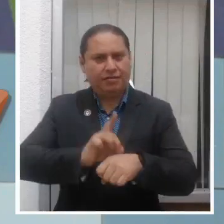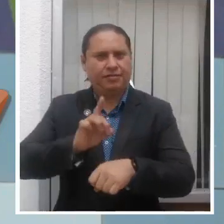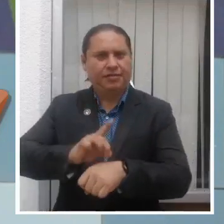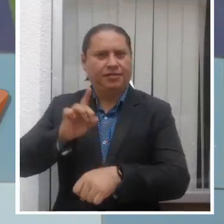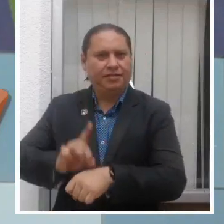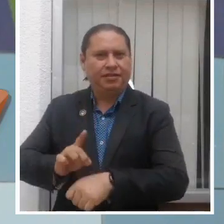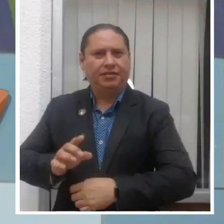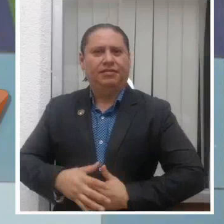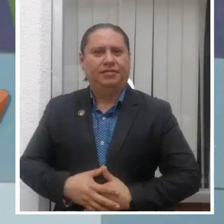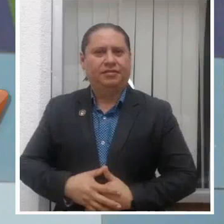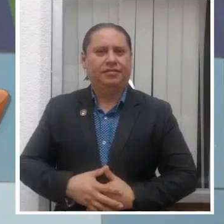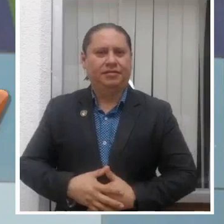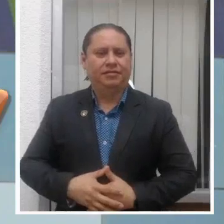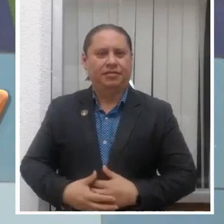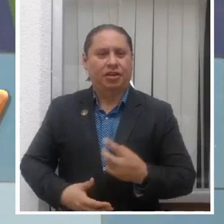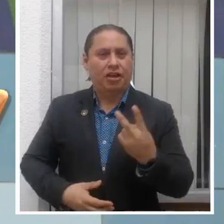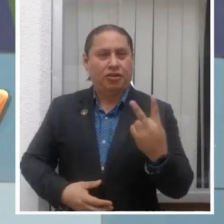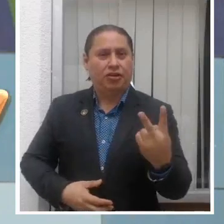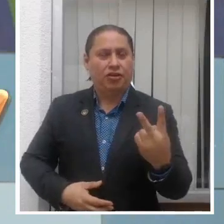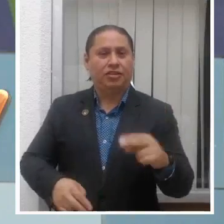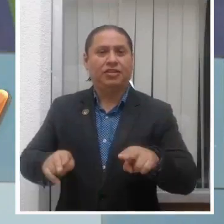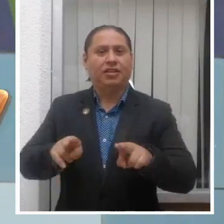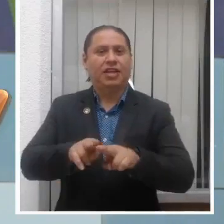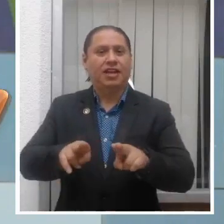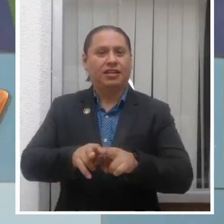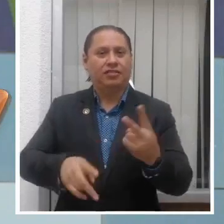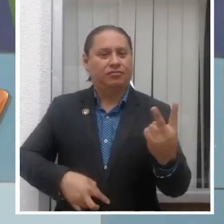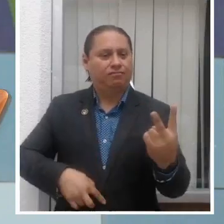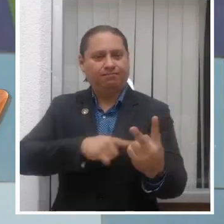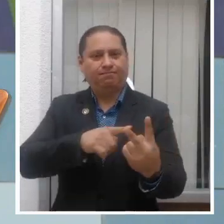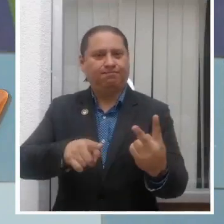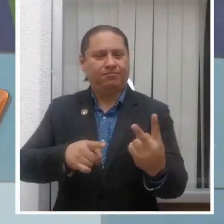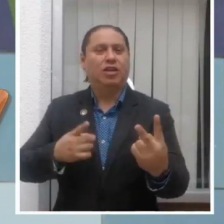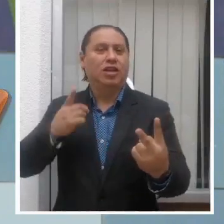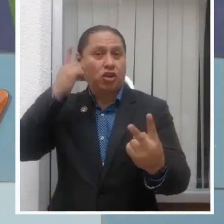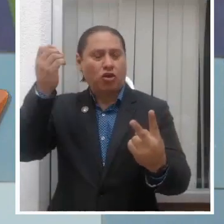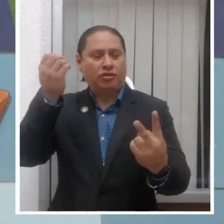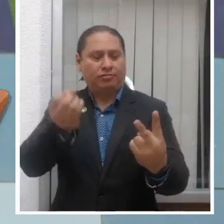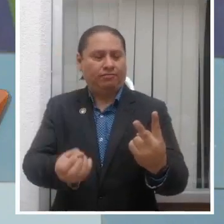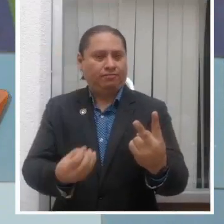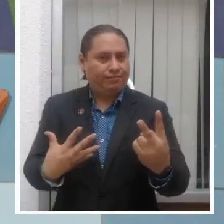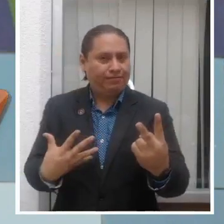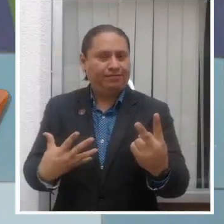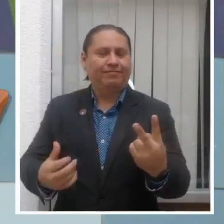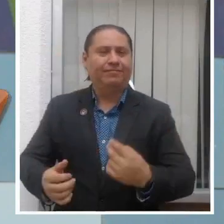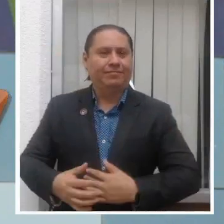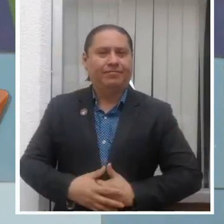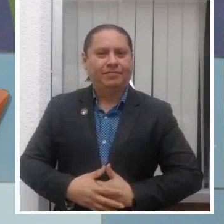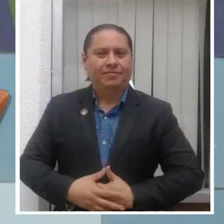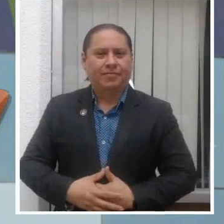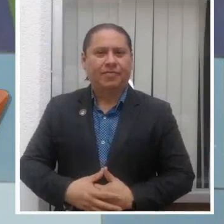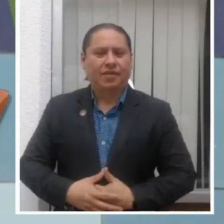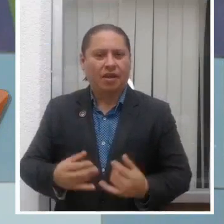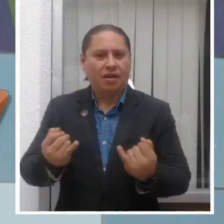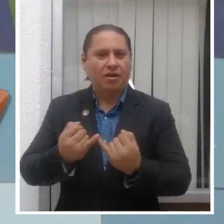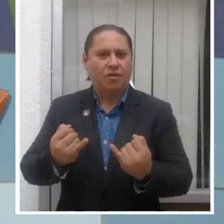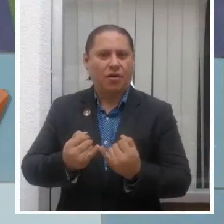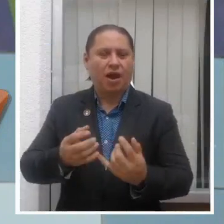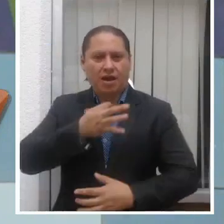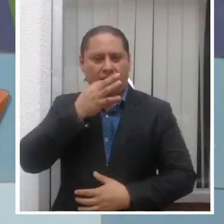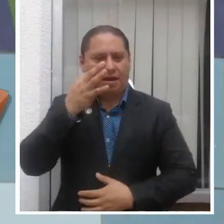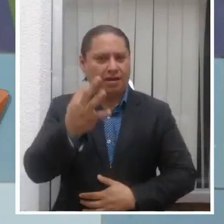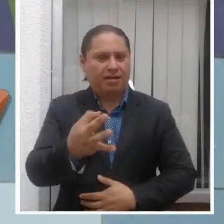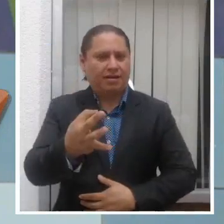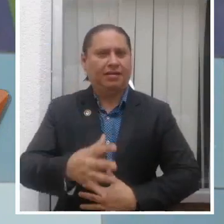días, a mis dos hermosos nietos que Dios me ha regalado. Y también, ¿por qué no